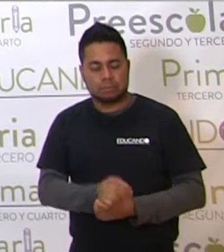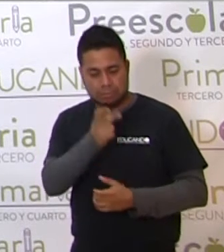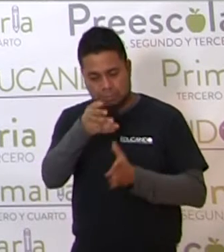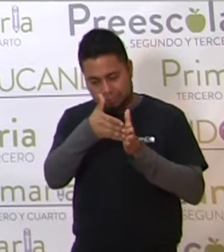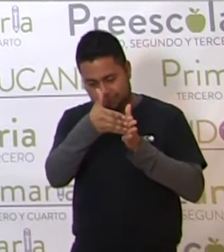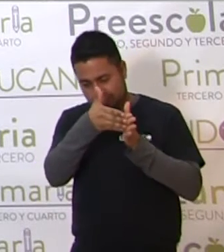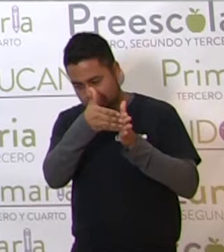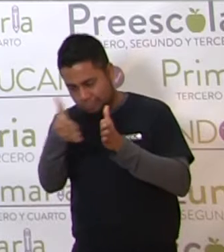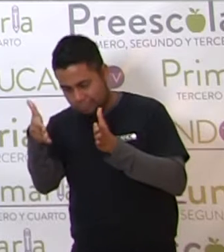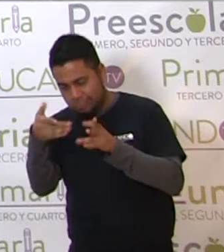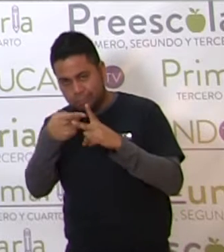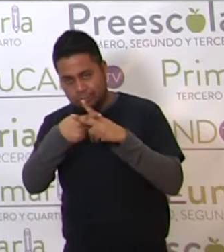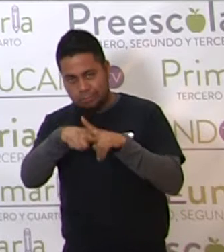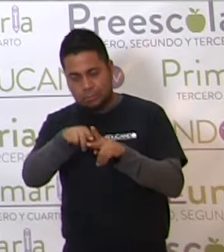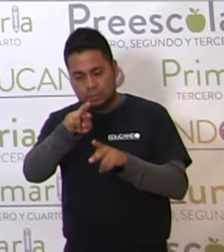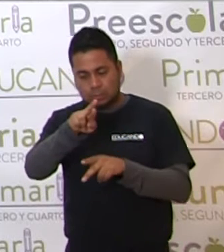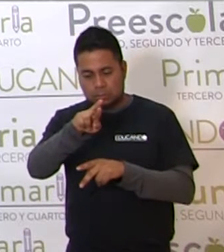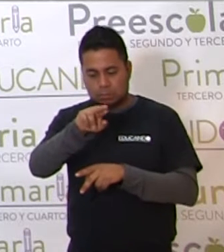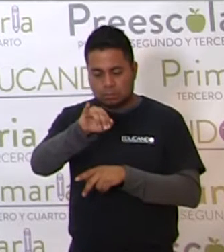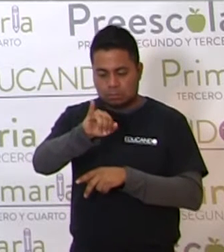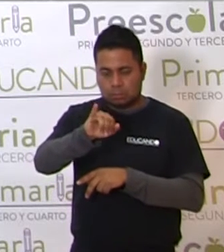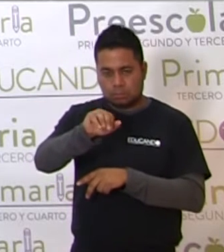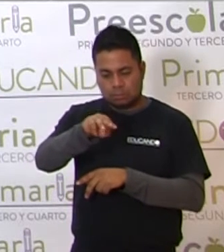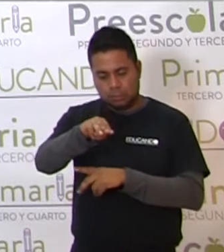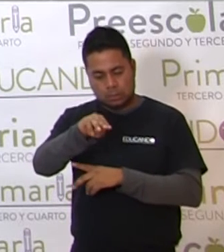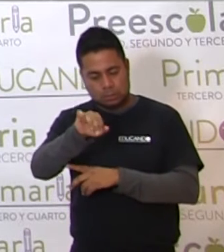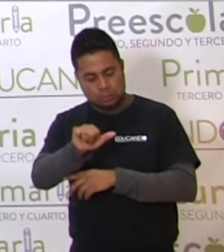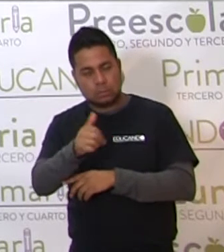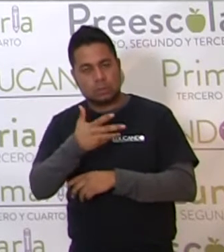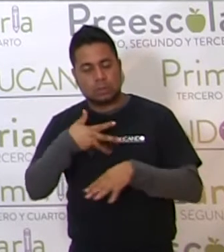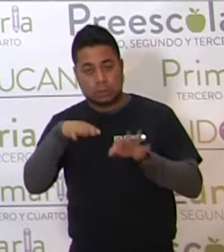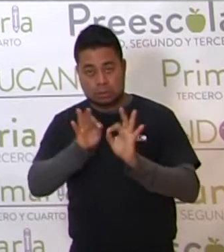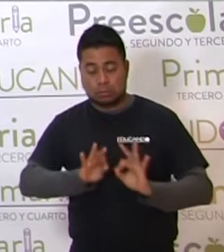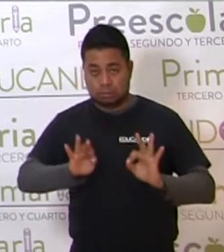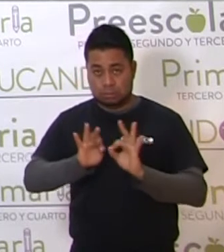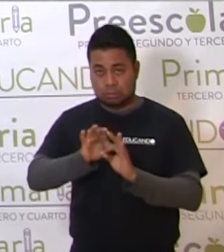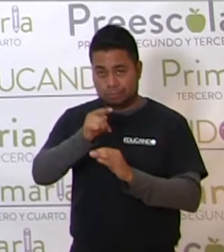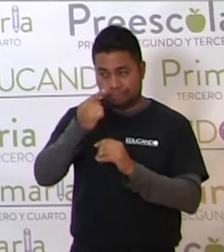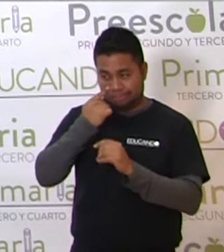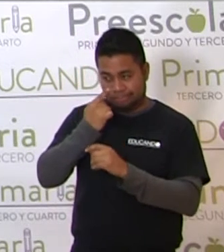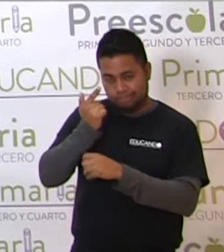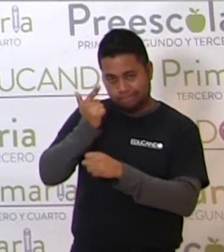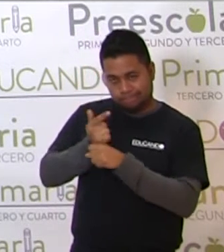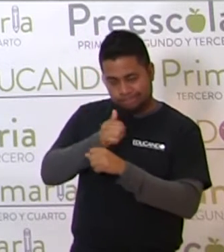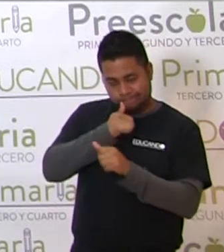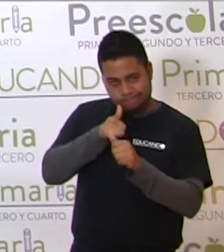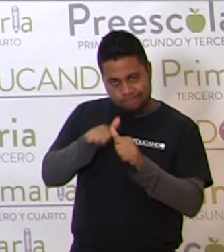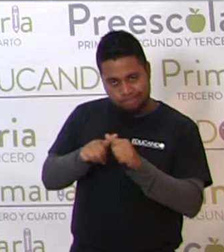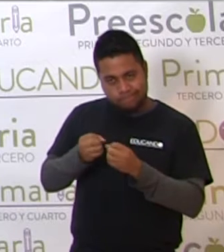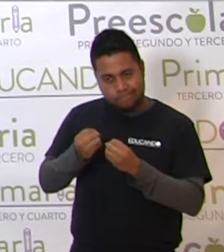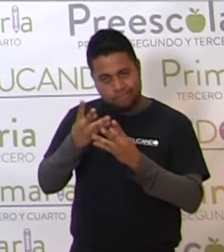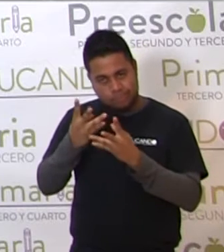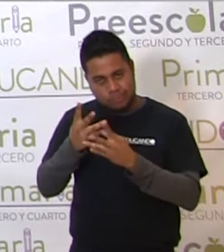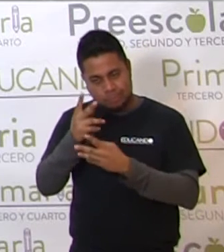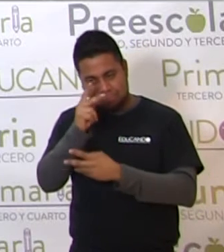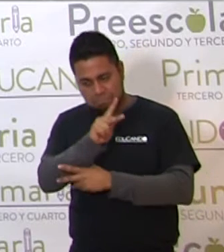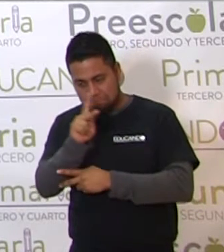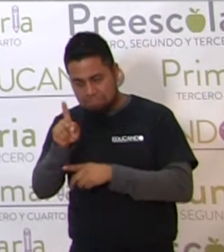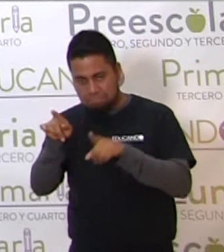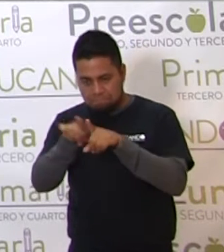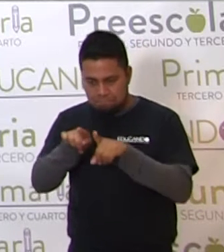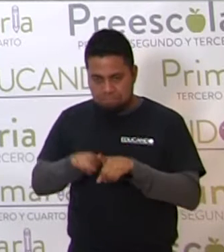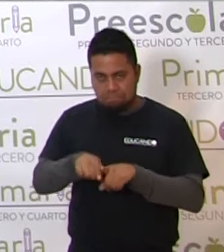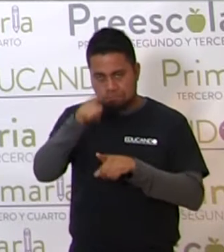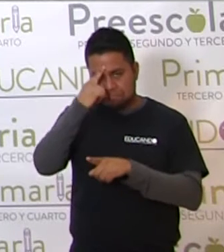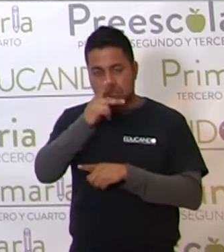a iniciar lo que es nuestra rima sumamente importante que te des cuenta Cuántas letras van a ser iguales en las